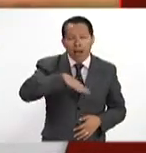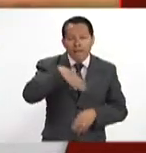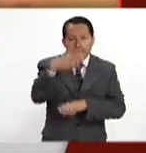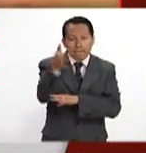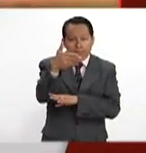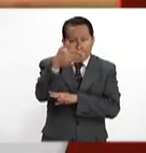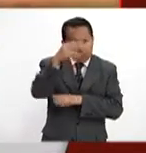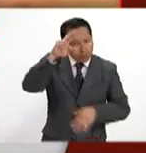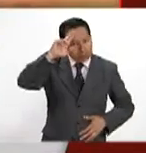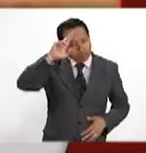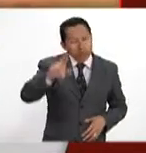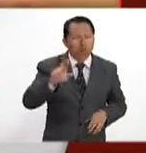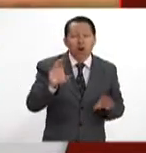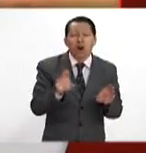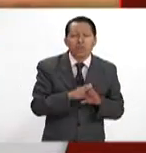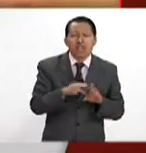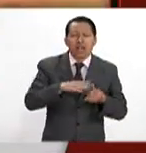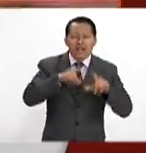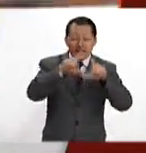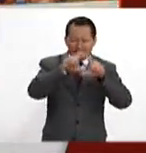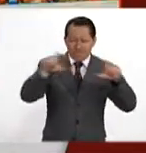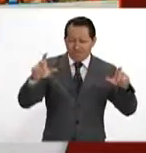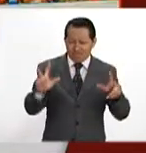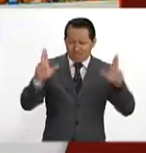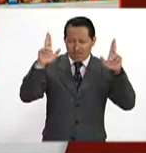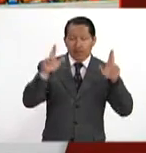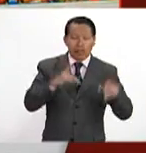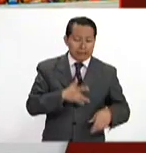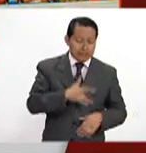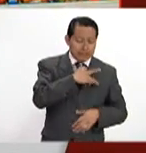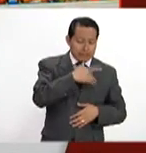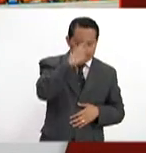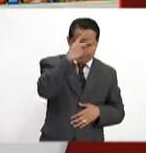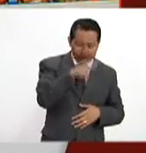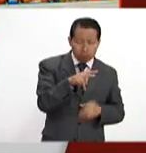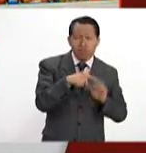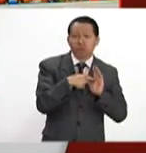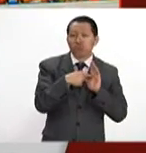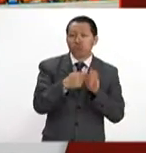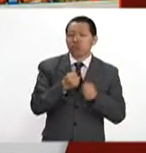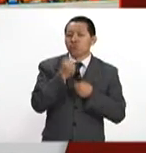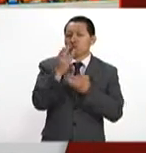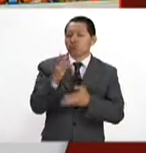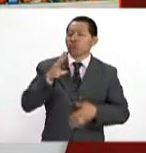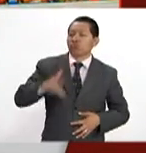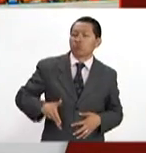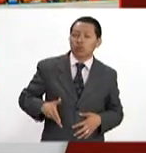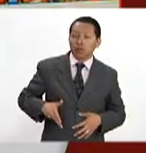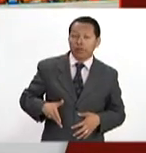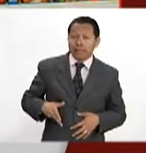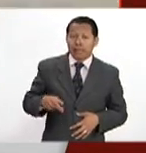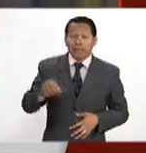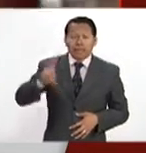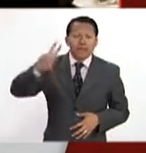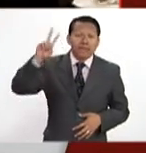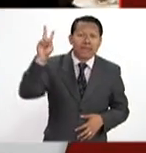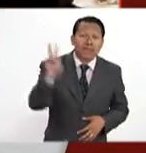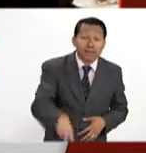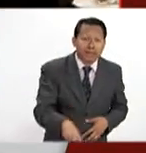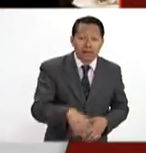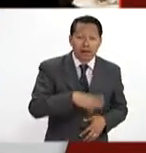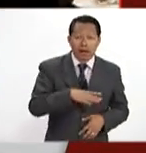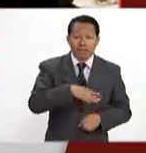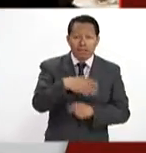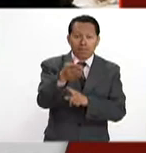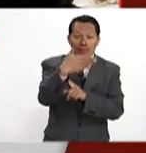iba aparejado con una frase que era Sentimientos de México, Expresión de Orgullo. Y nos dimos cuenta de que efectivamente la bandera era